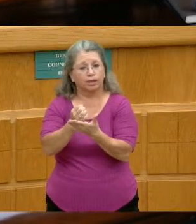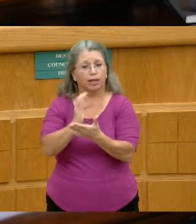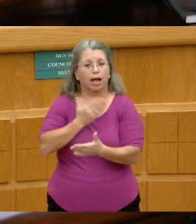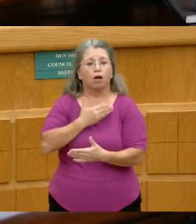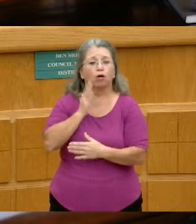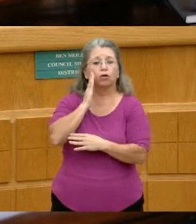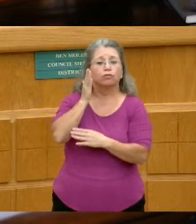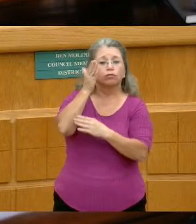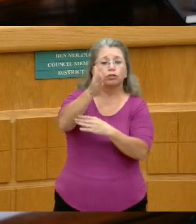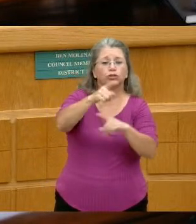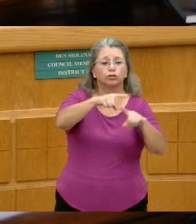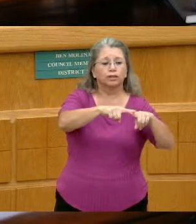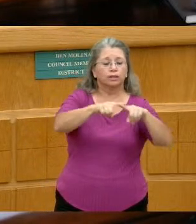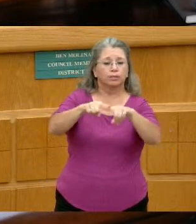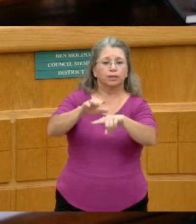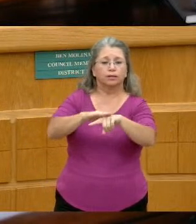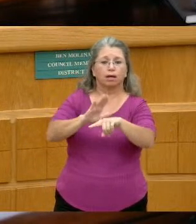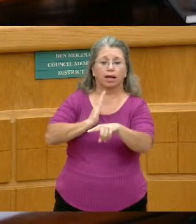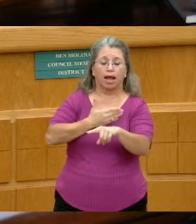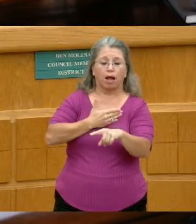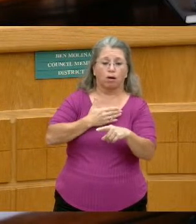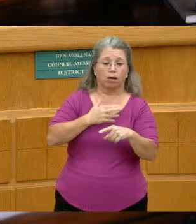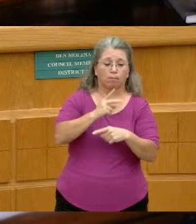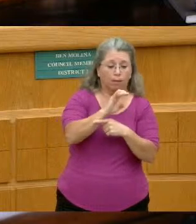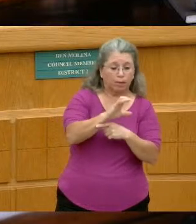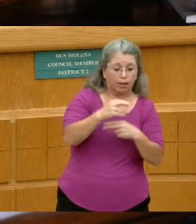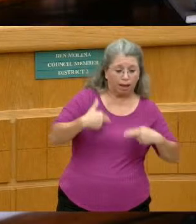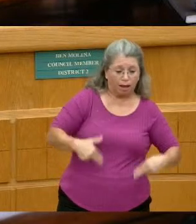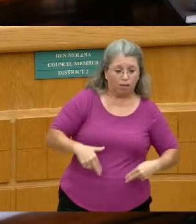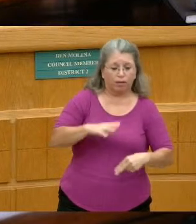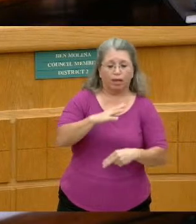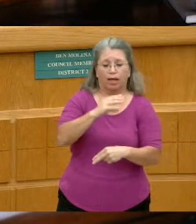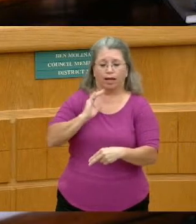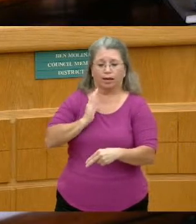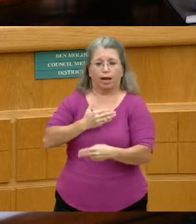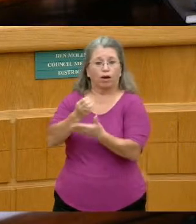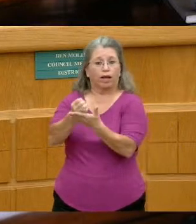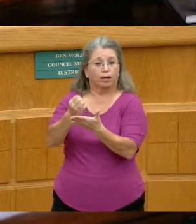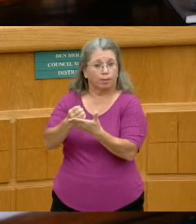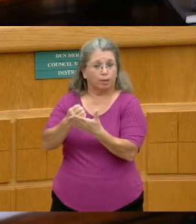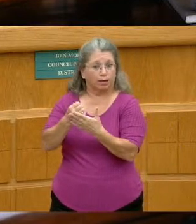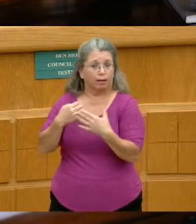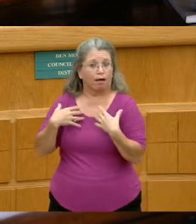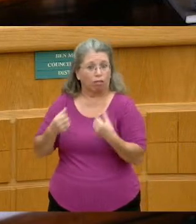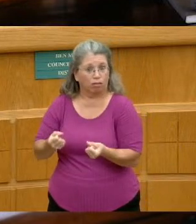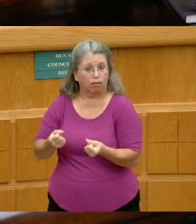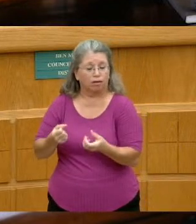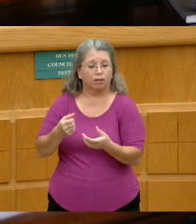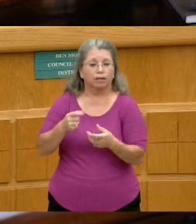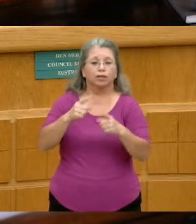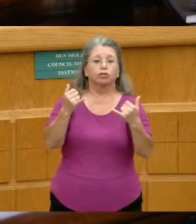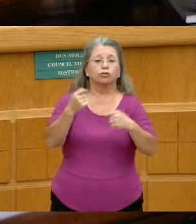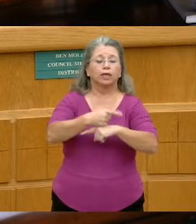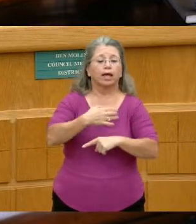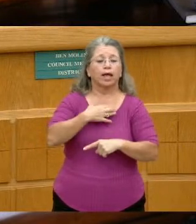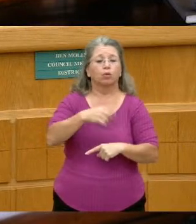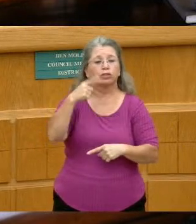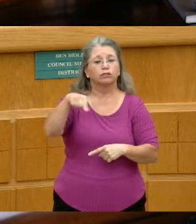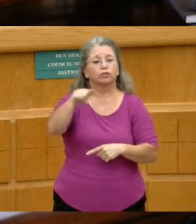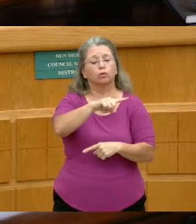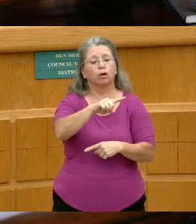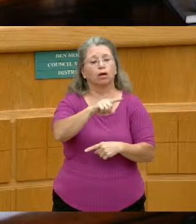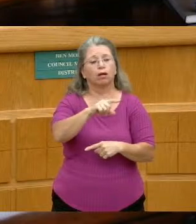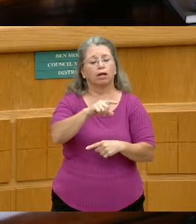health and our economic health. Today, I wish for all of you a very safe, emphasize